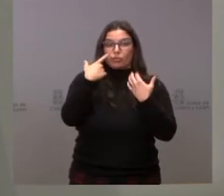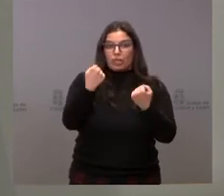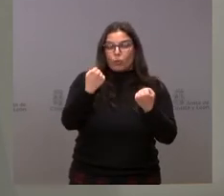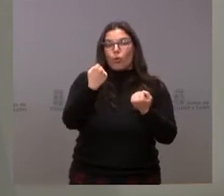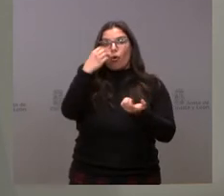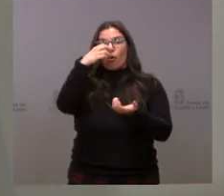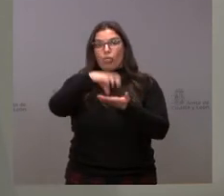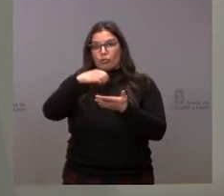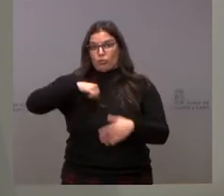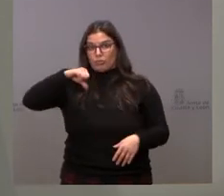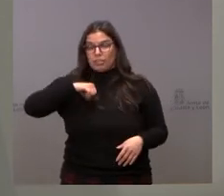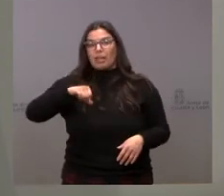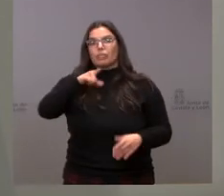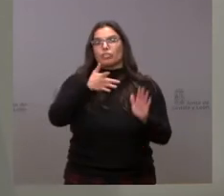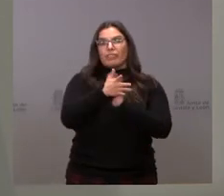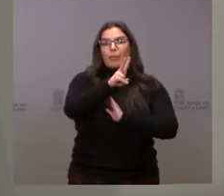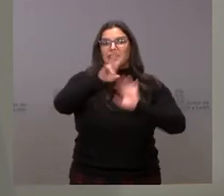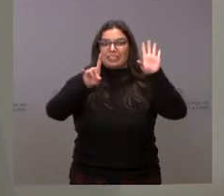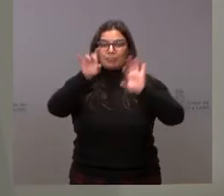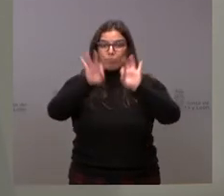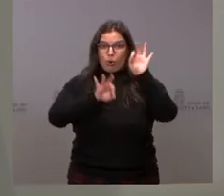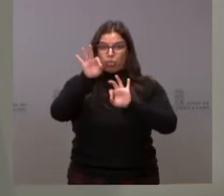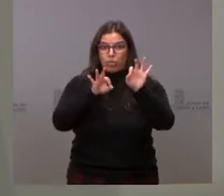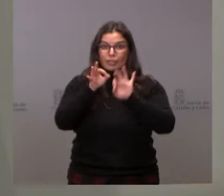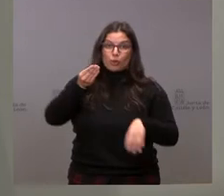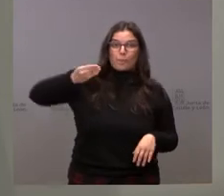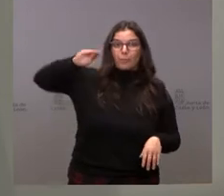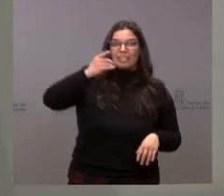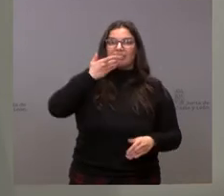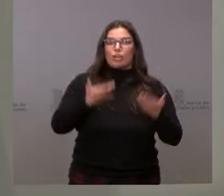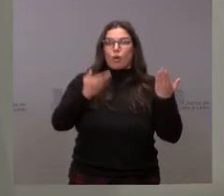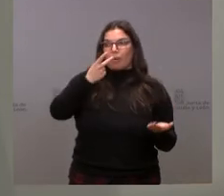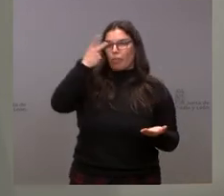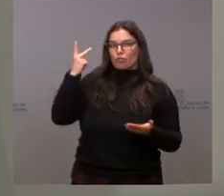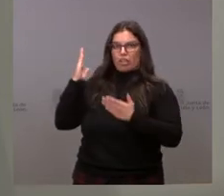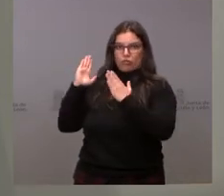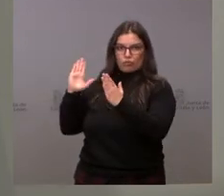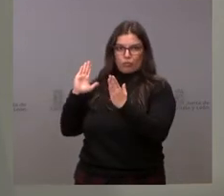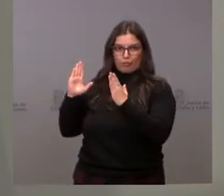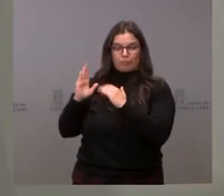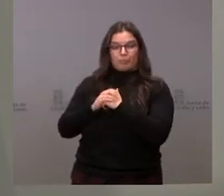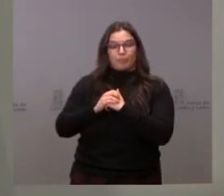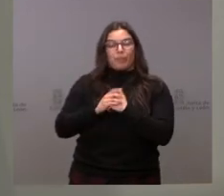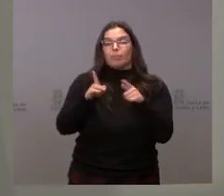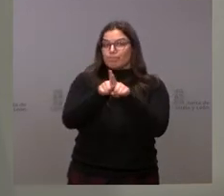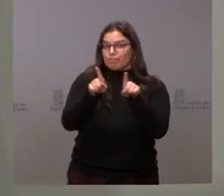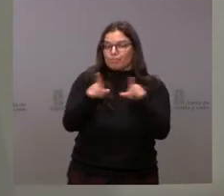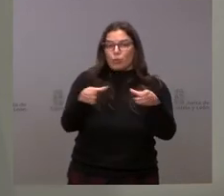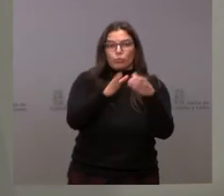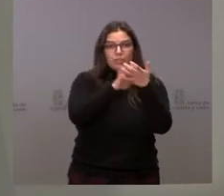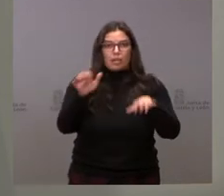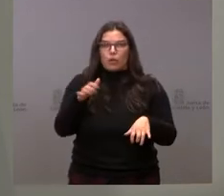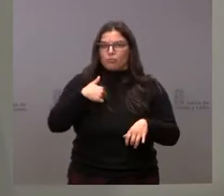es un 26 por ciento de coste más que lo que supuso en el período inmediatamente anterior no obstante lo cual la junta de castillo está